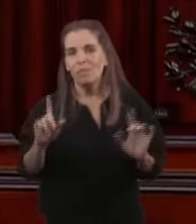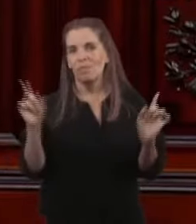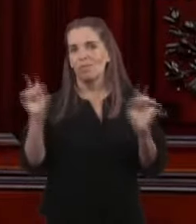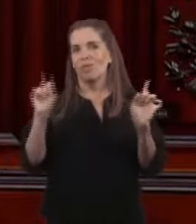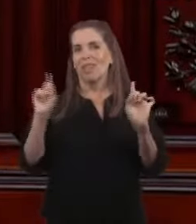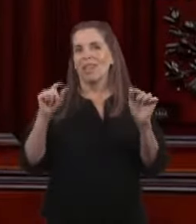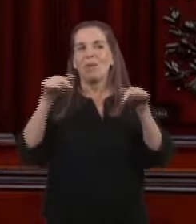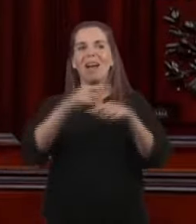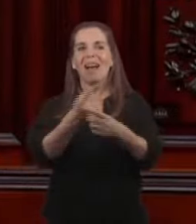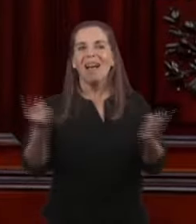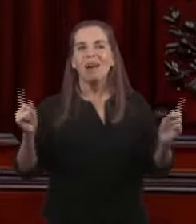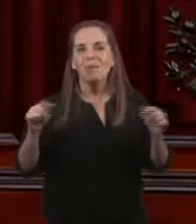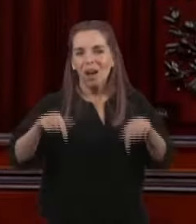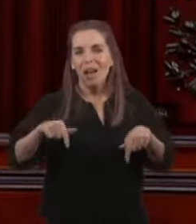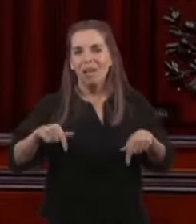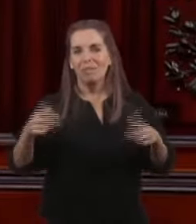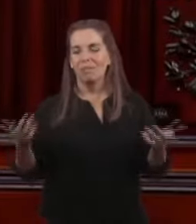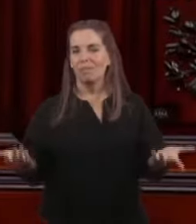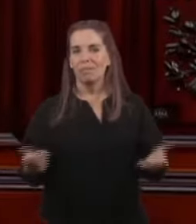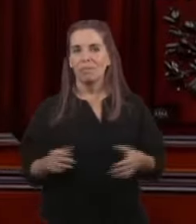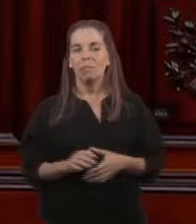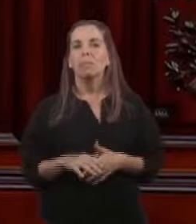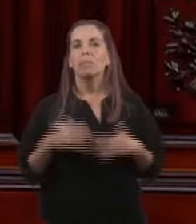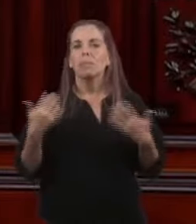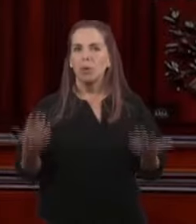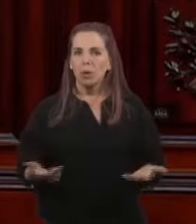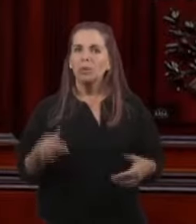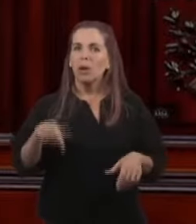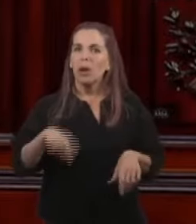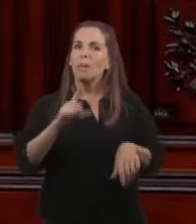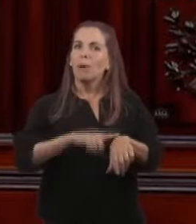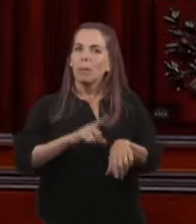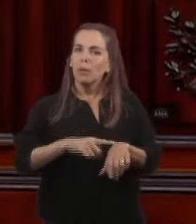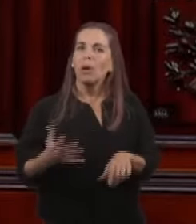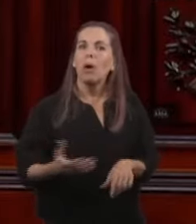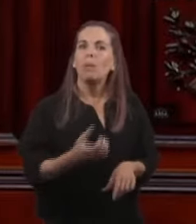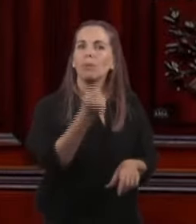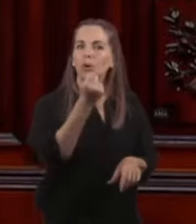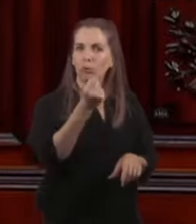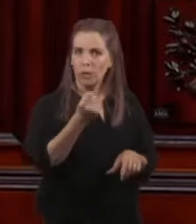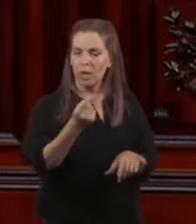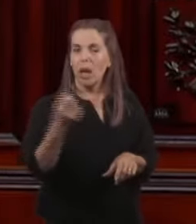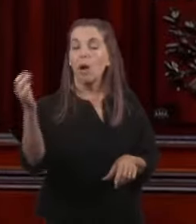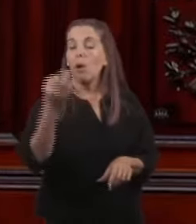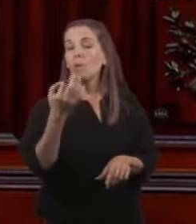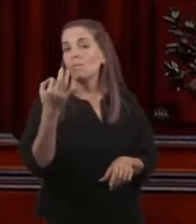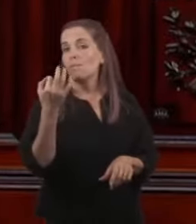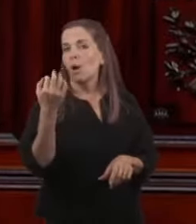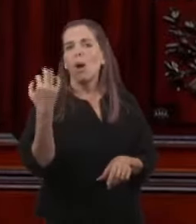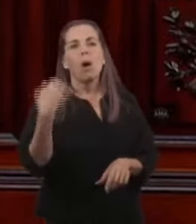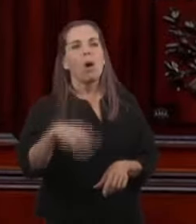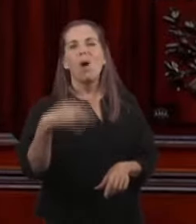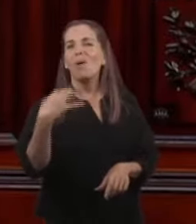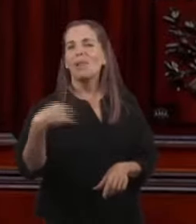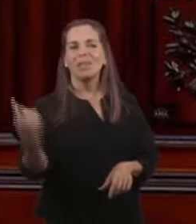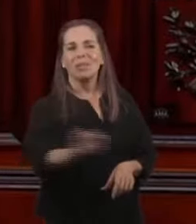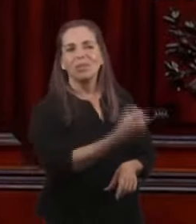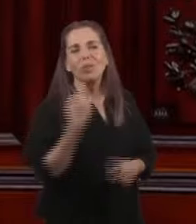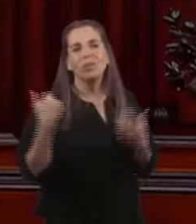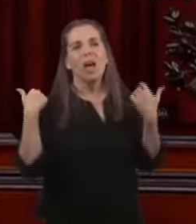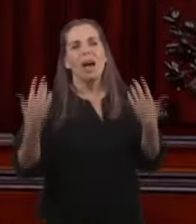donde estamos por eso tenemos la oportunidad más que la oportunidad la obligación de aprovechar este